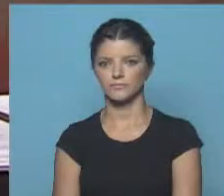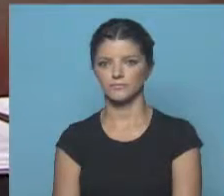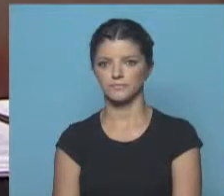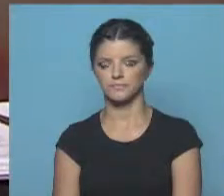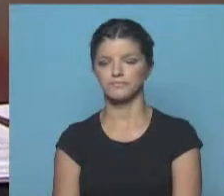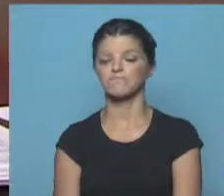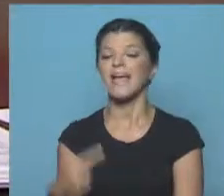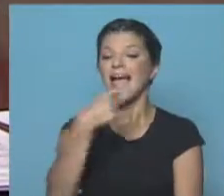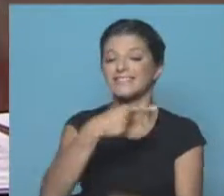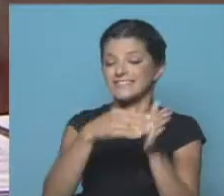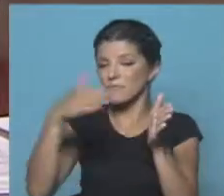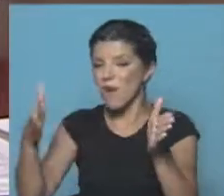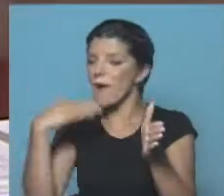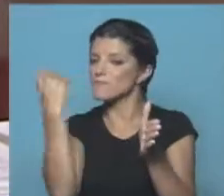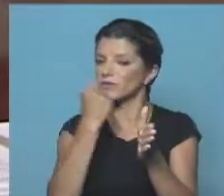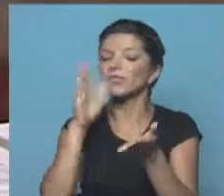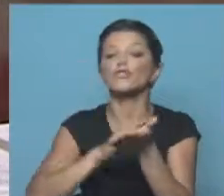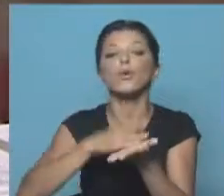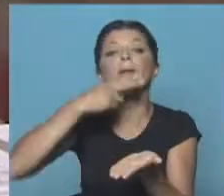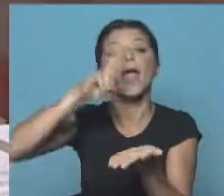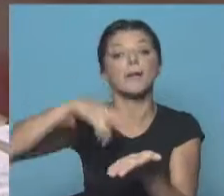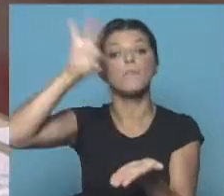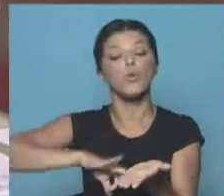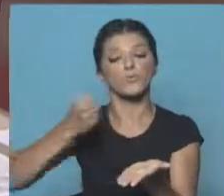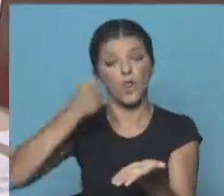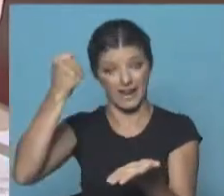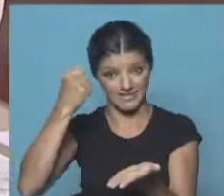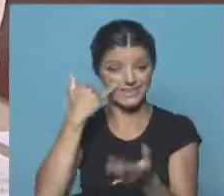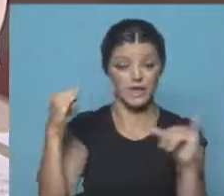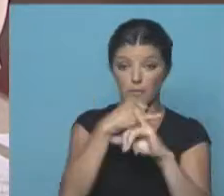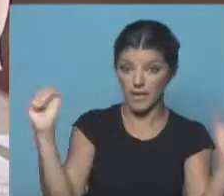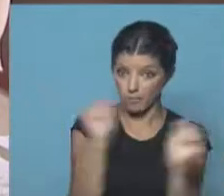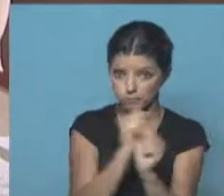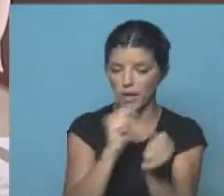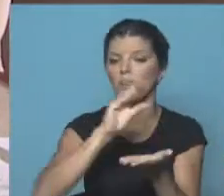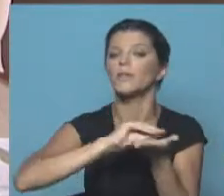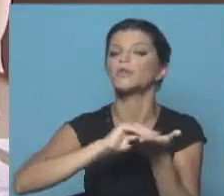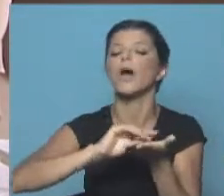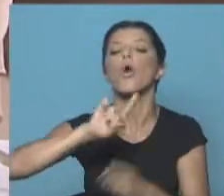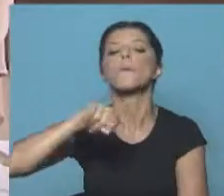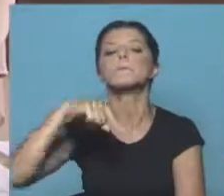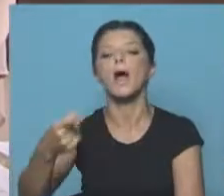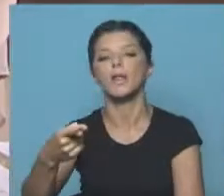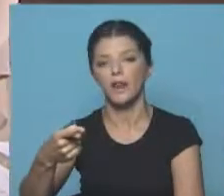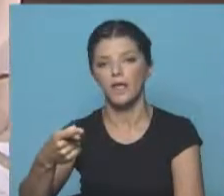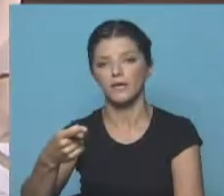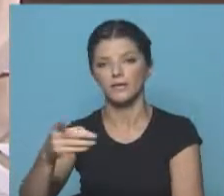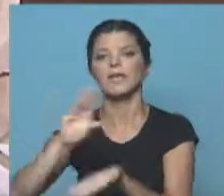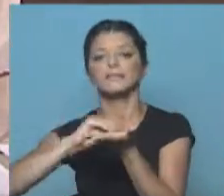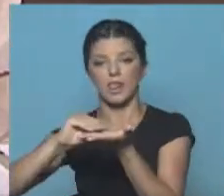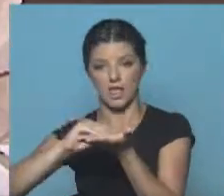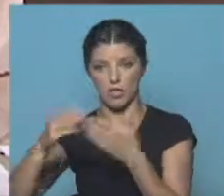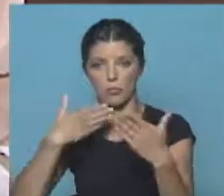Semana decisiva para el impuesto a las ganancias y la modificación que ya tiene media sanción en Cámara de Diputados porque se va a tratar mañana en comisiones, en el Senado, y si